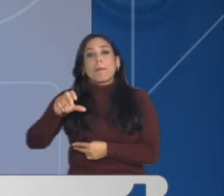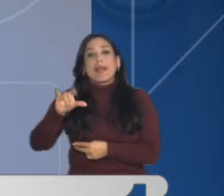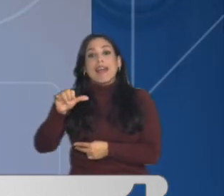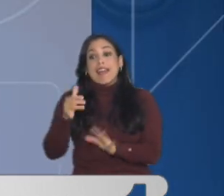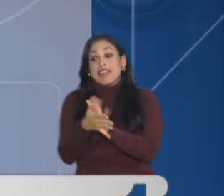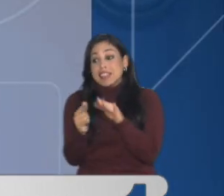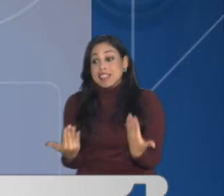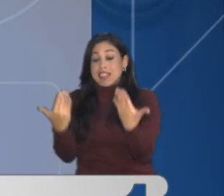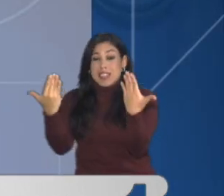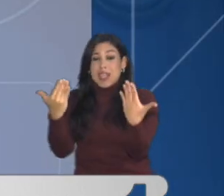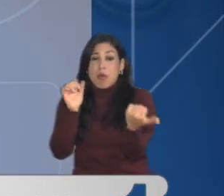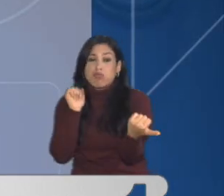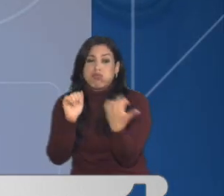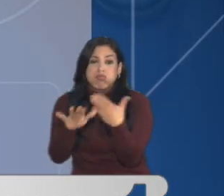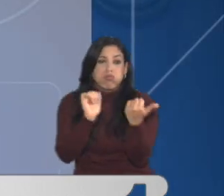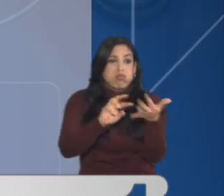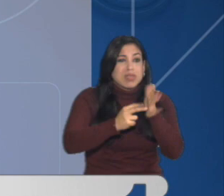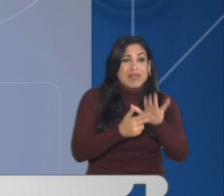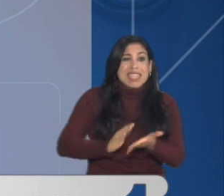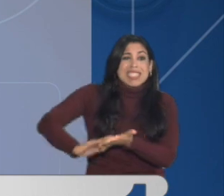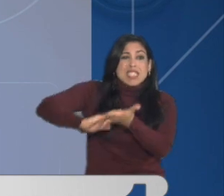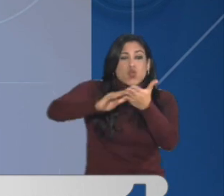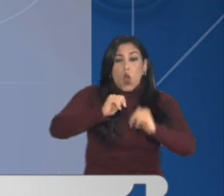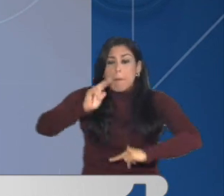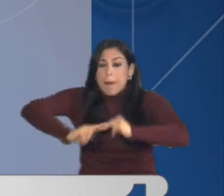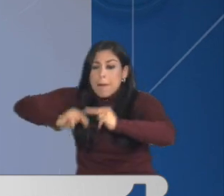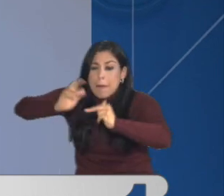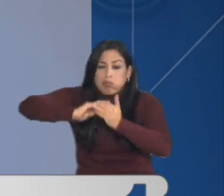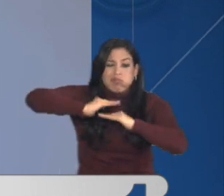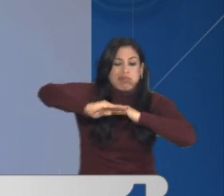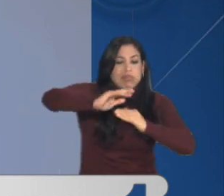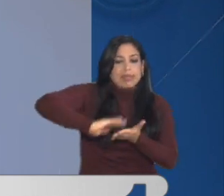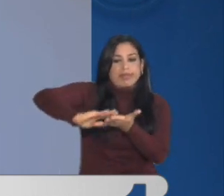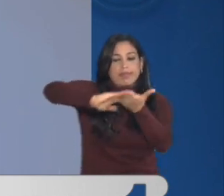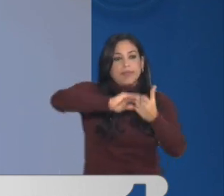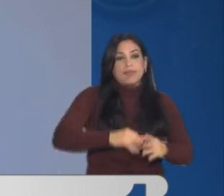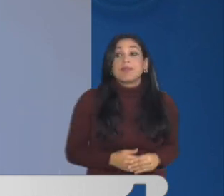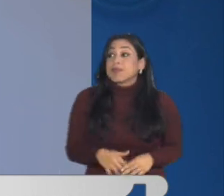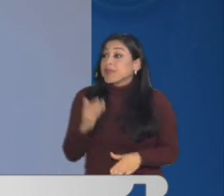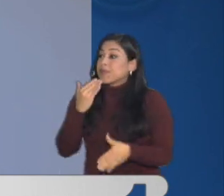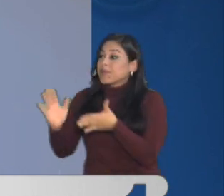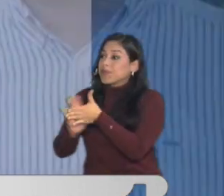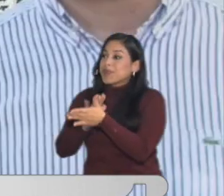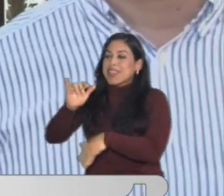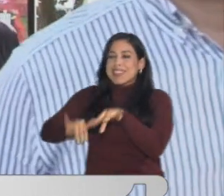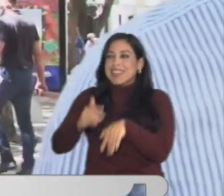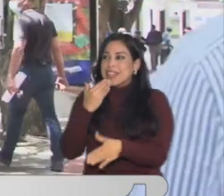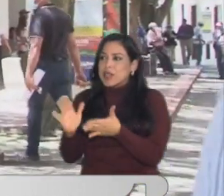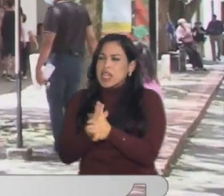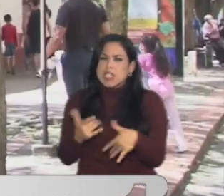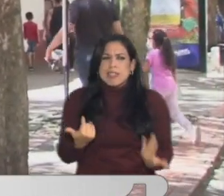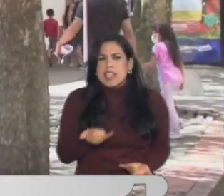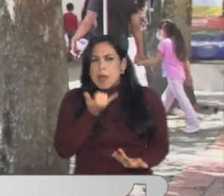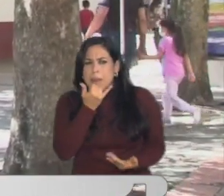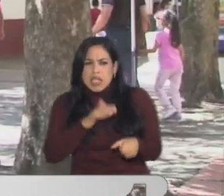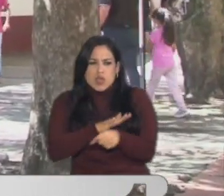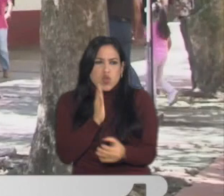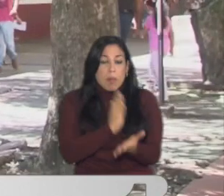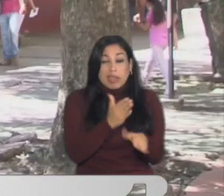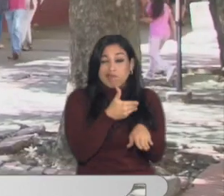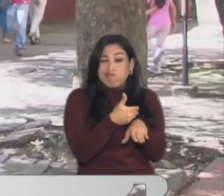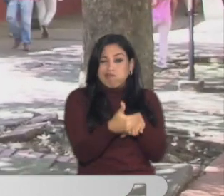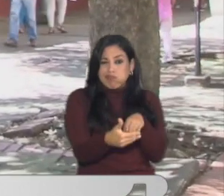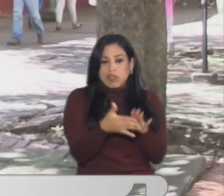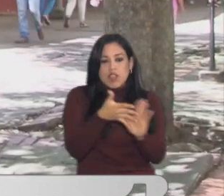que permitirán una transitabilidad mientras se ejecutan las obras definitivas en ese sector. Bueno, muchísimas gracias, secretario. Vamos a estar atentos y en